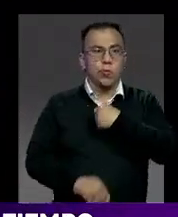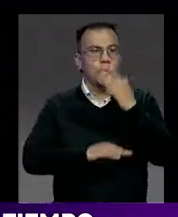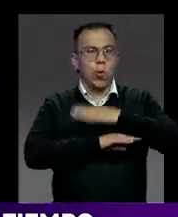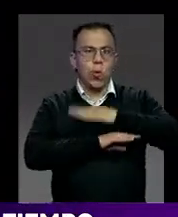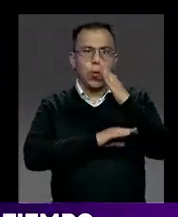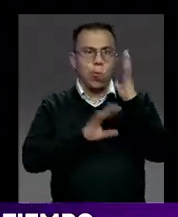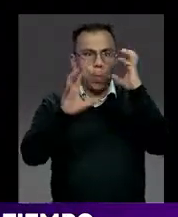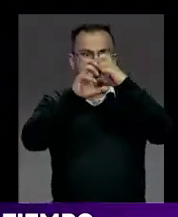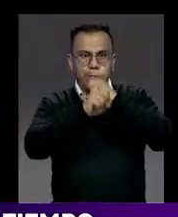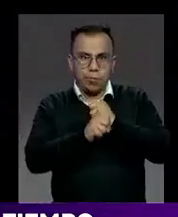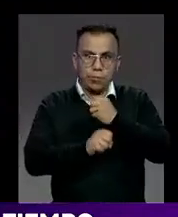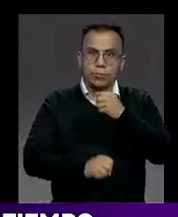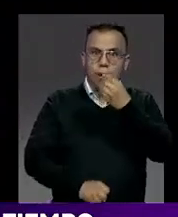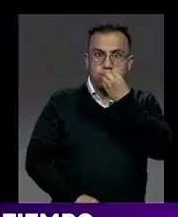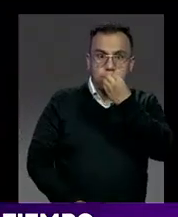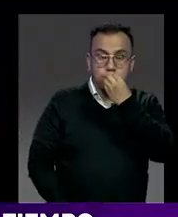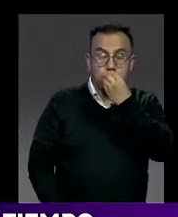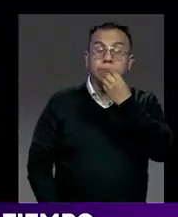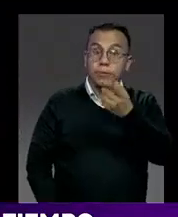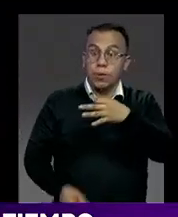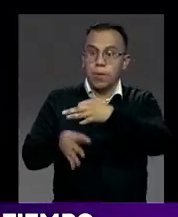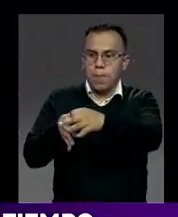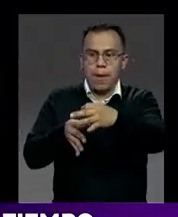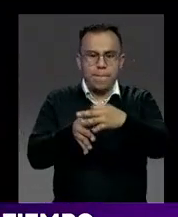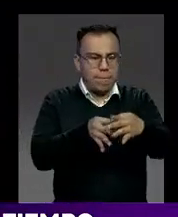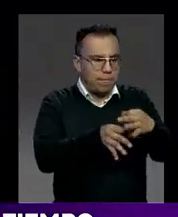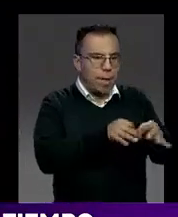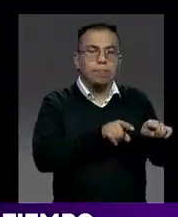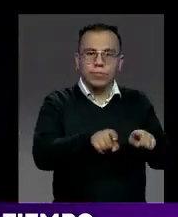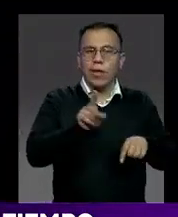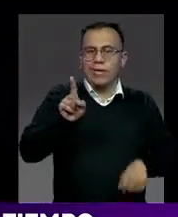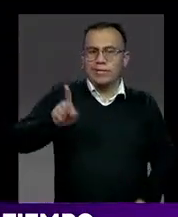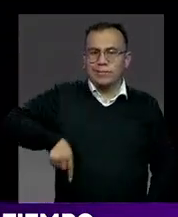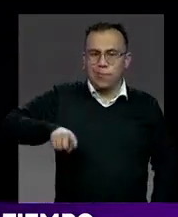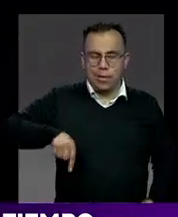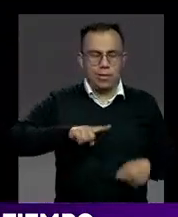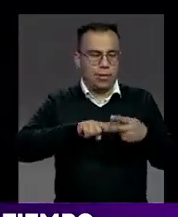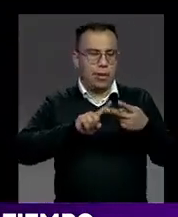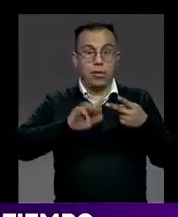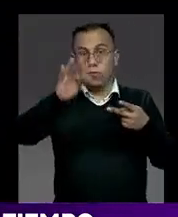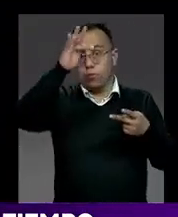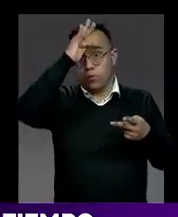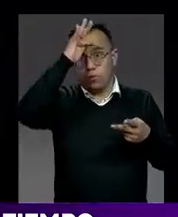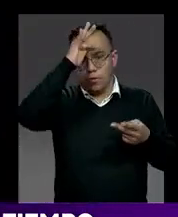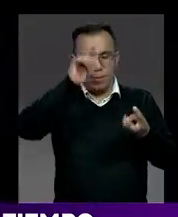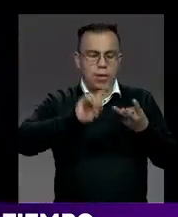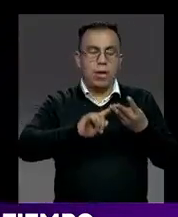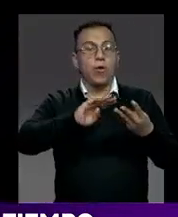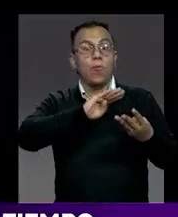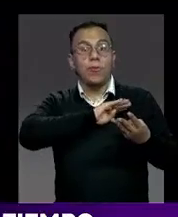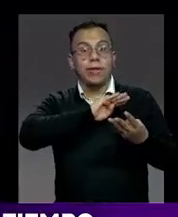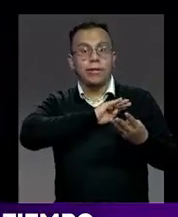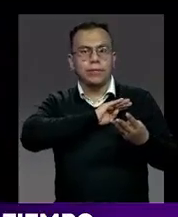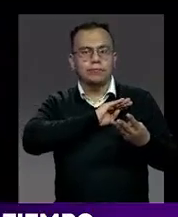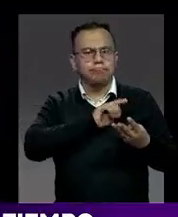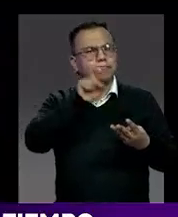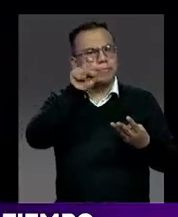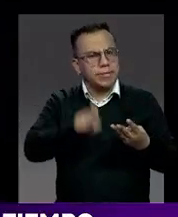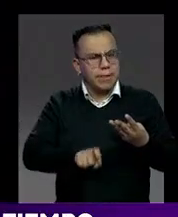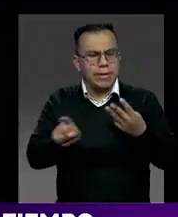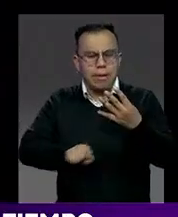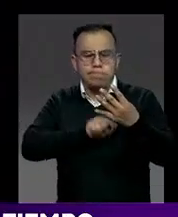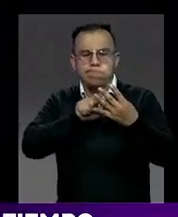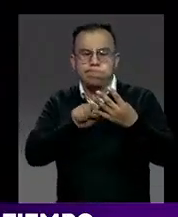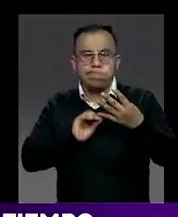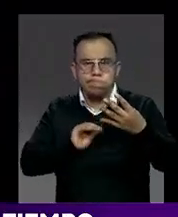así como en cada municipio hay una escuela hay un hospital hay una alcaldía deberíamos tener